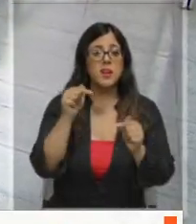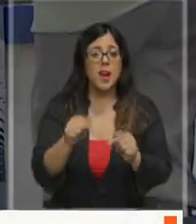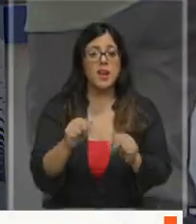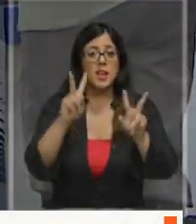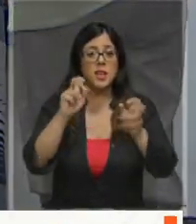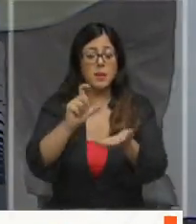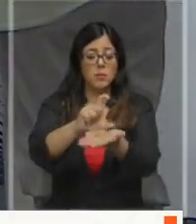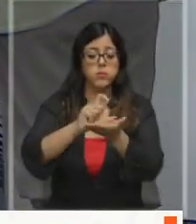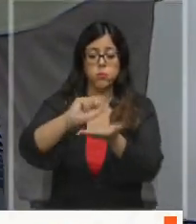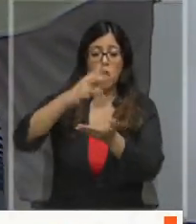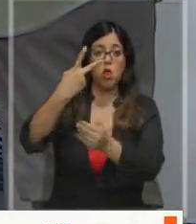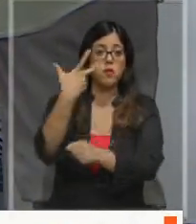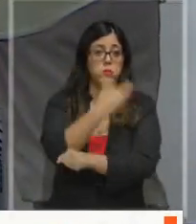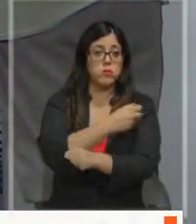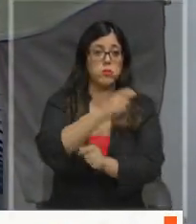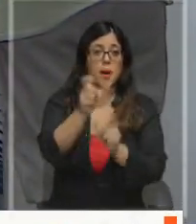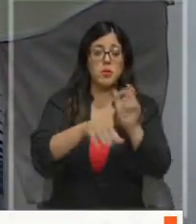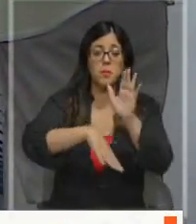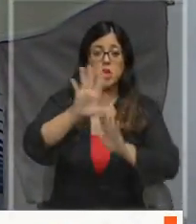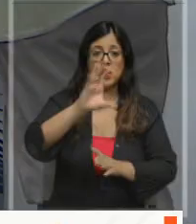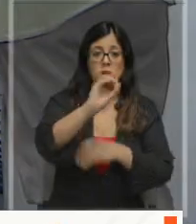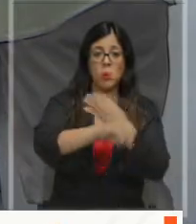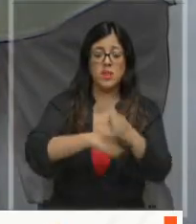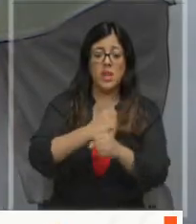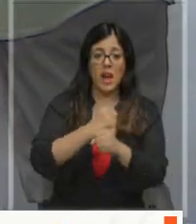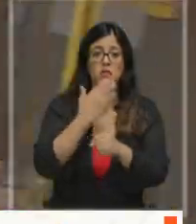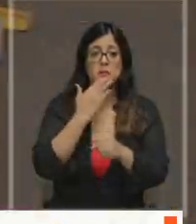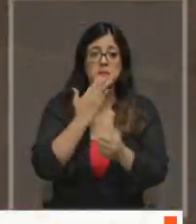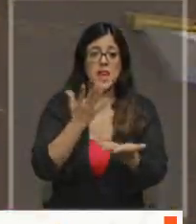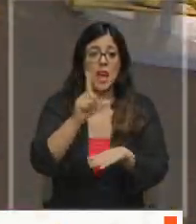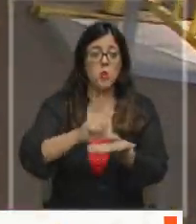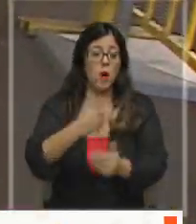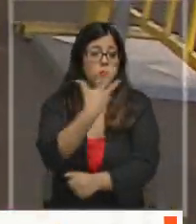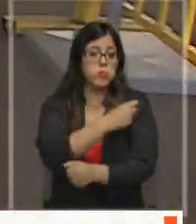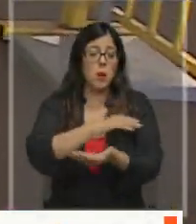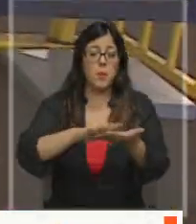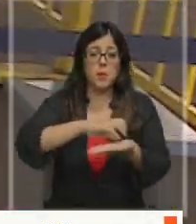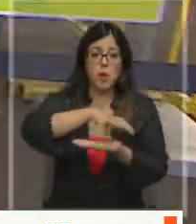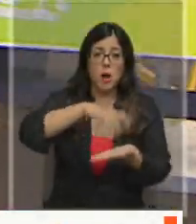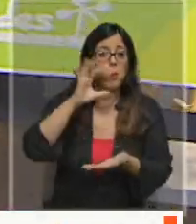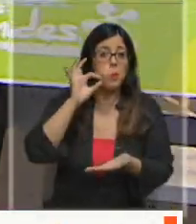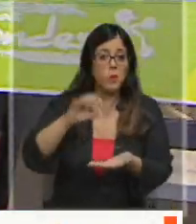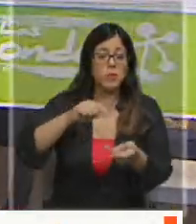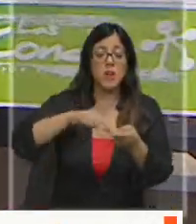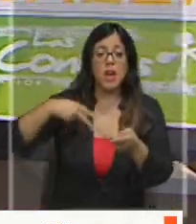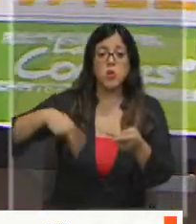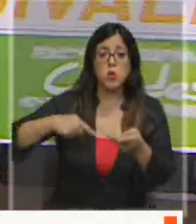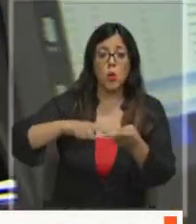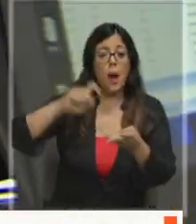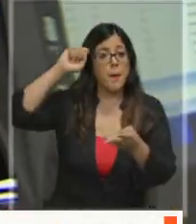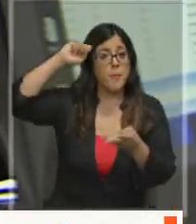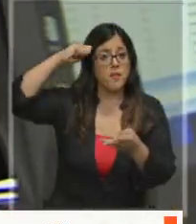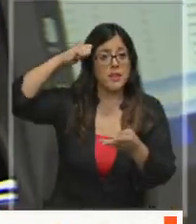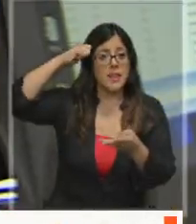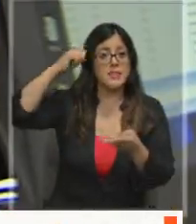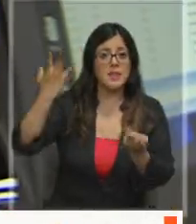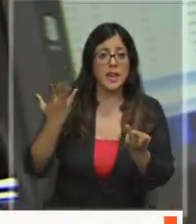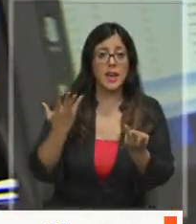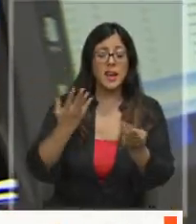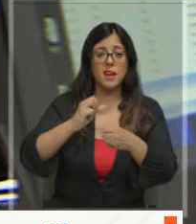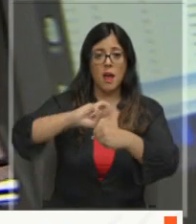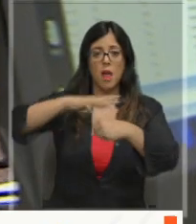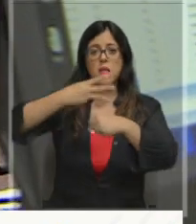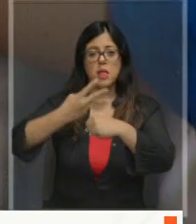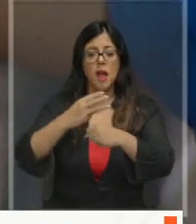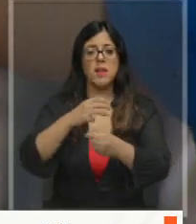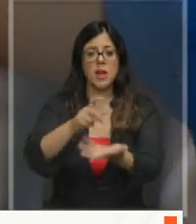vacunación bivalente a personas mayores de 50 años, en vacunatorios de comunas como Las Condes, Ñuñoa y Providencia, casi triplicaron las